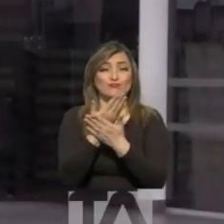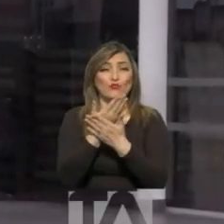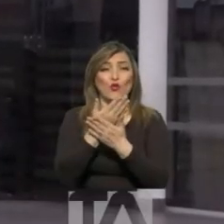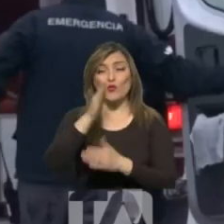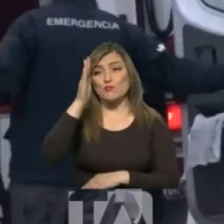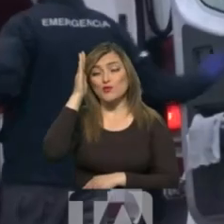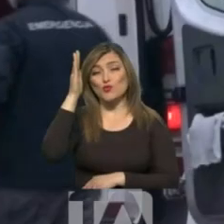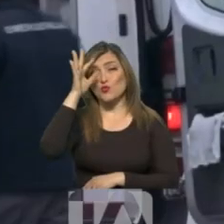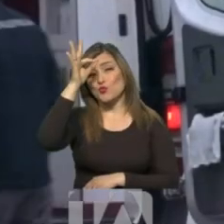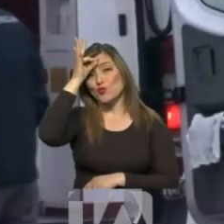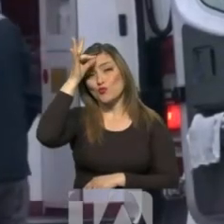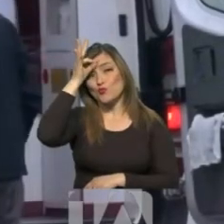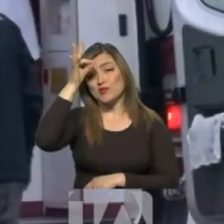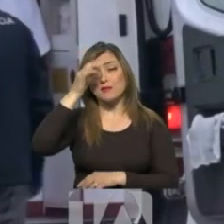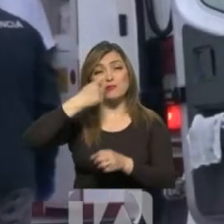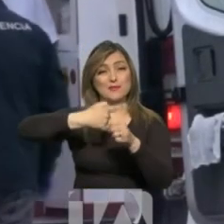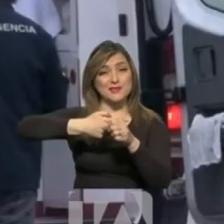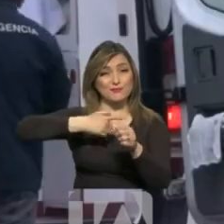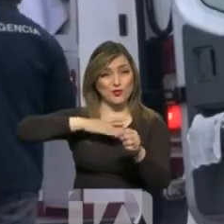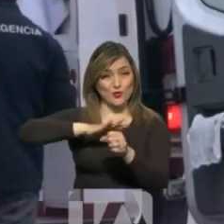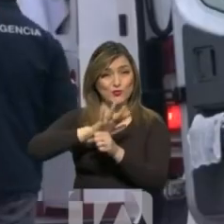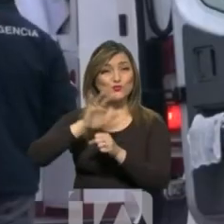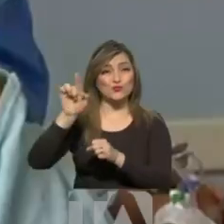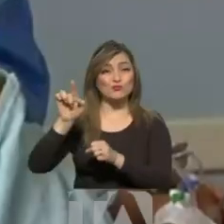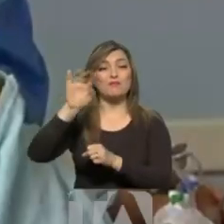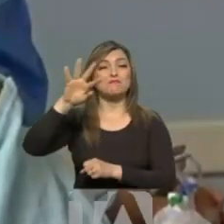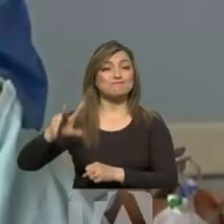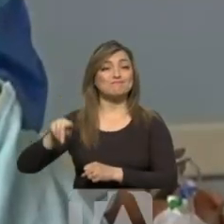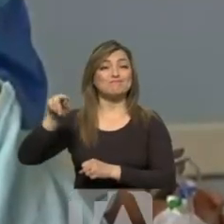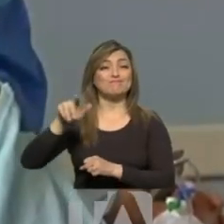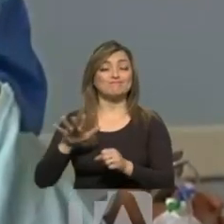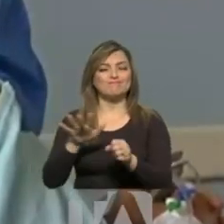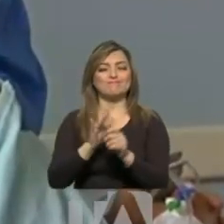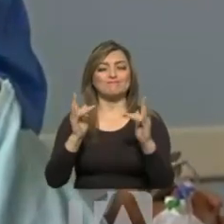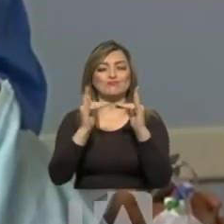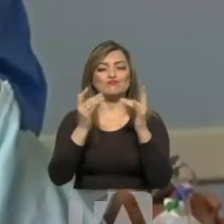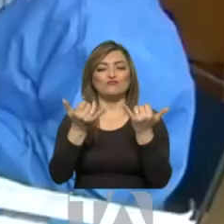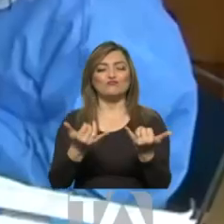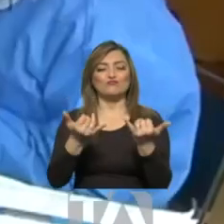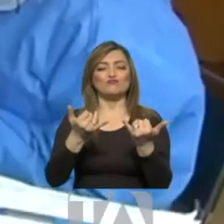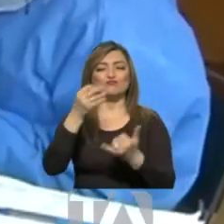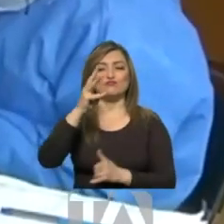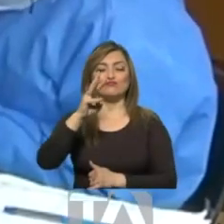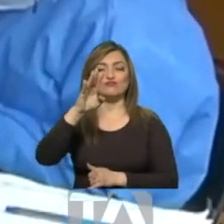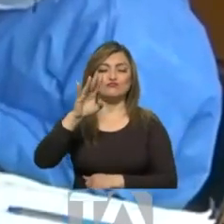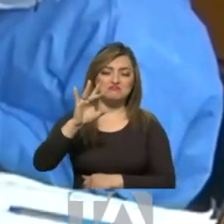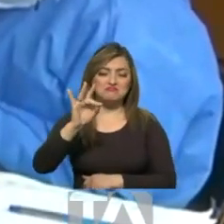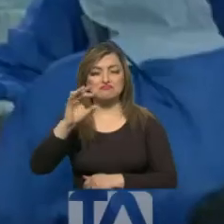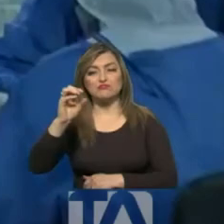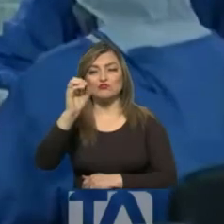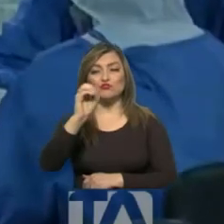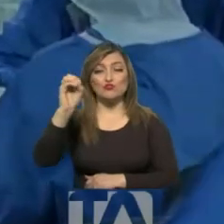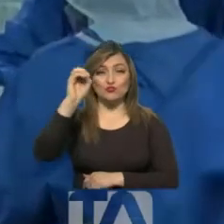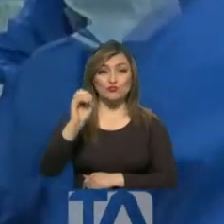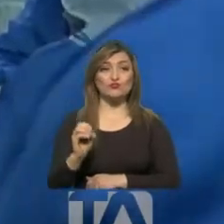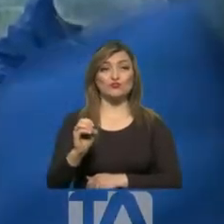de Tulcán, el único de referencia para casos COVID en la provincia, con una ocupación de camas actual que bordea el 60% y 80%. Por